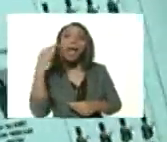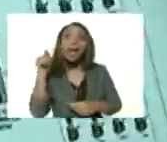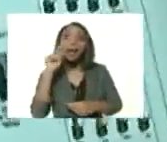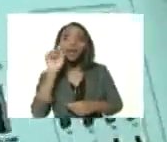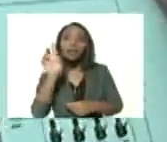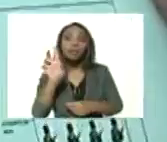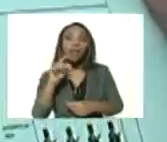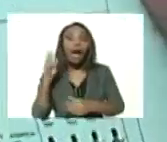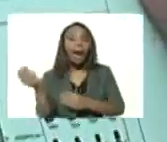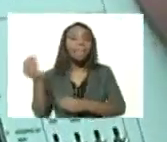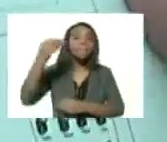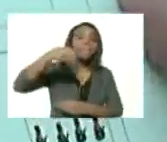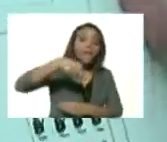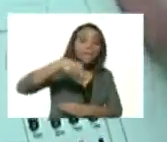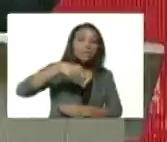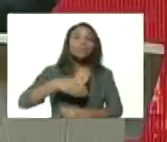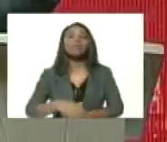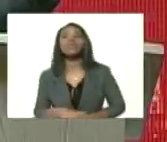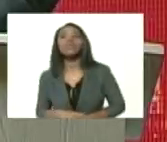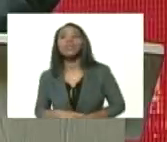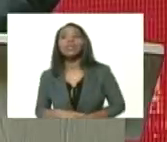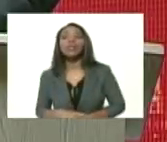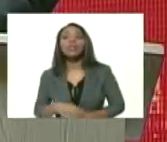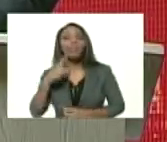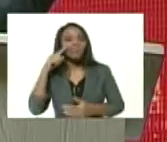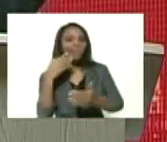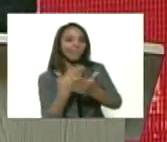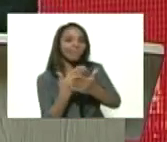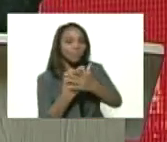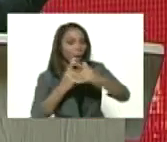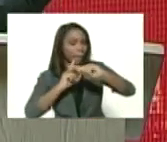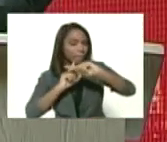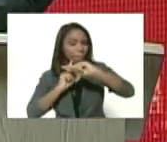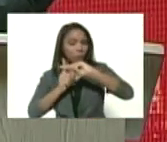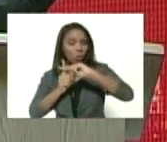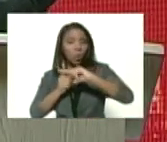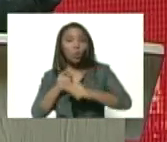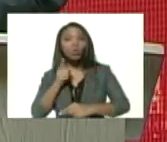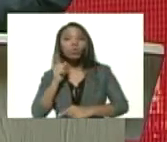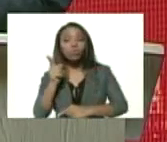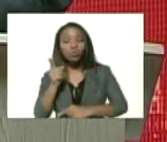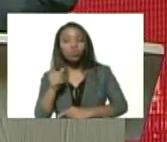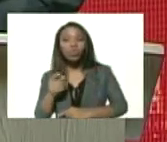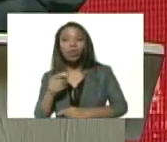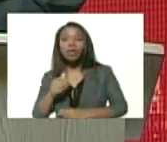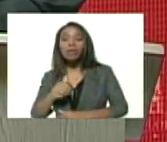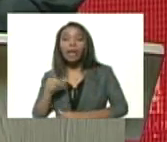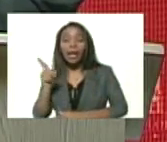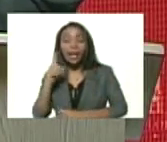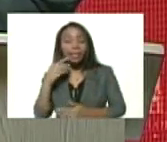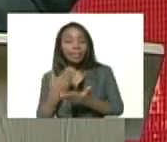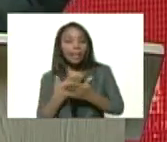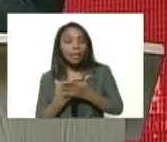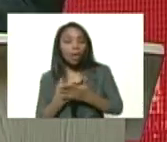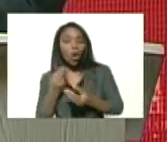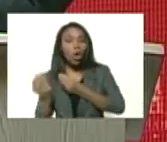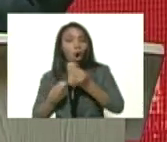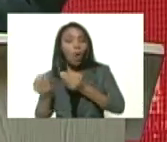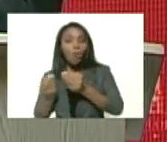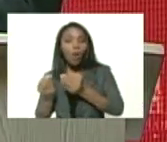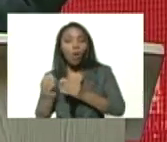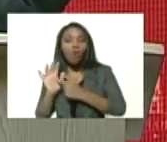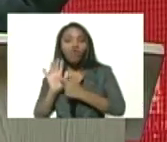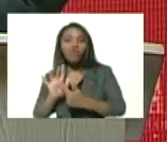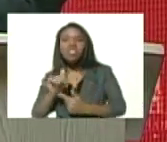además Fernández Figuera, para corroborar, para darle sustento a su testimonio, señaló quién